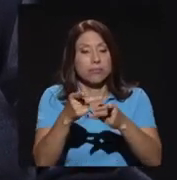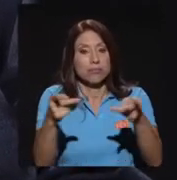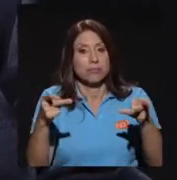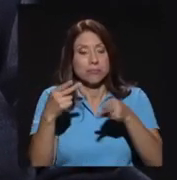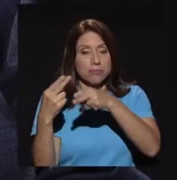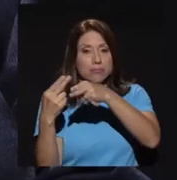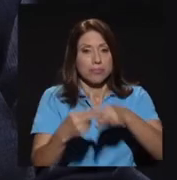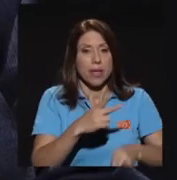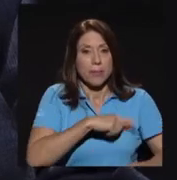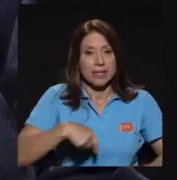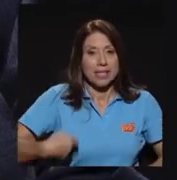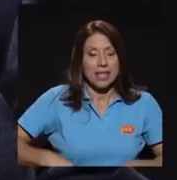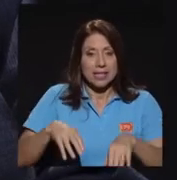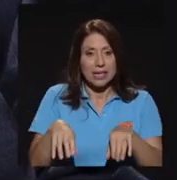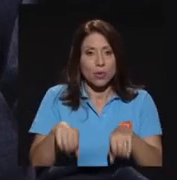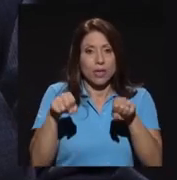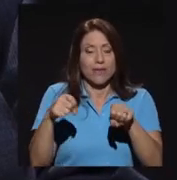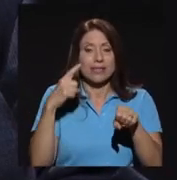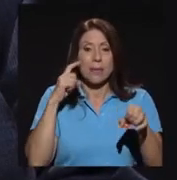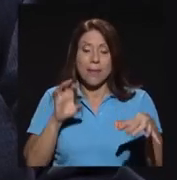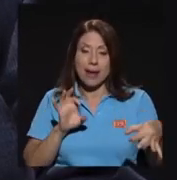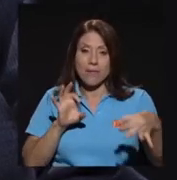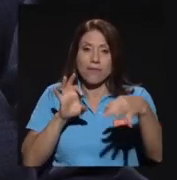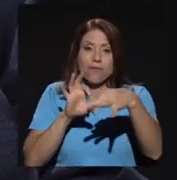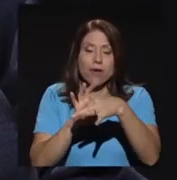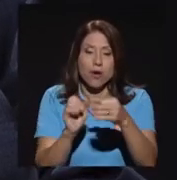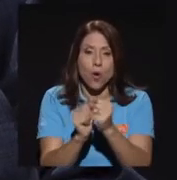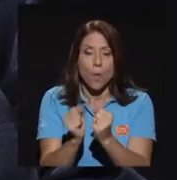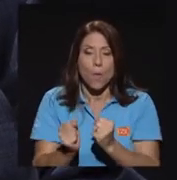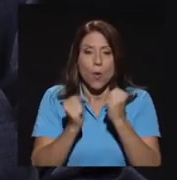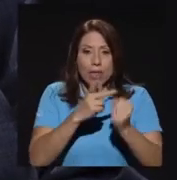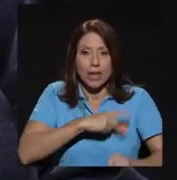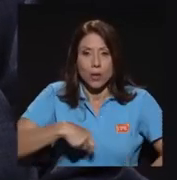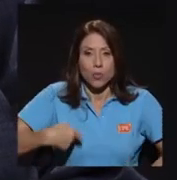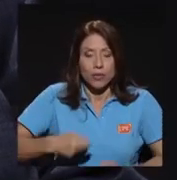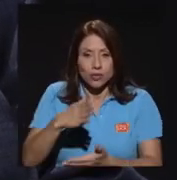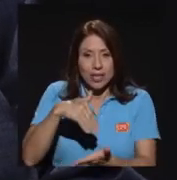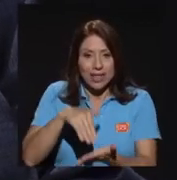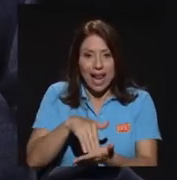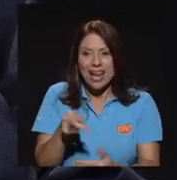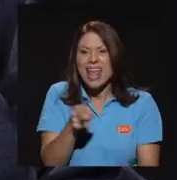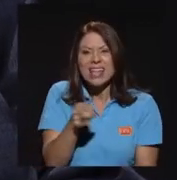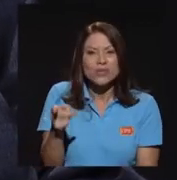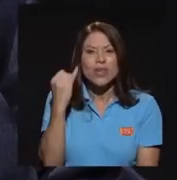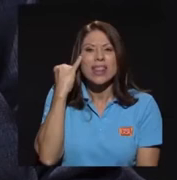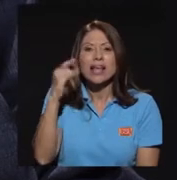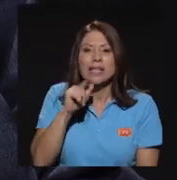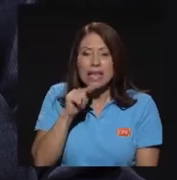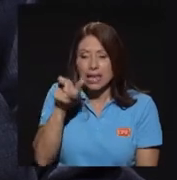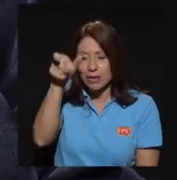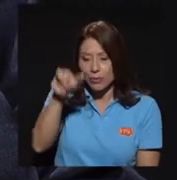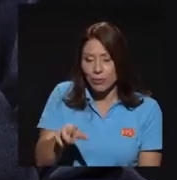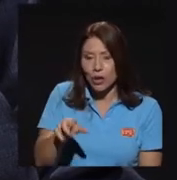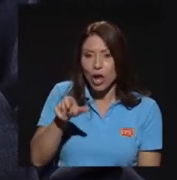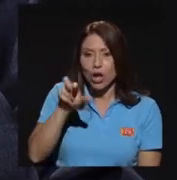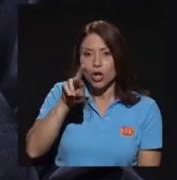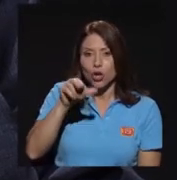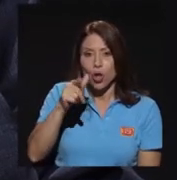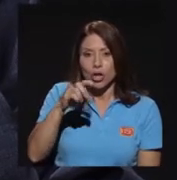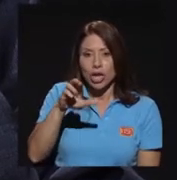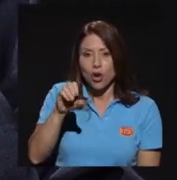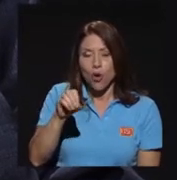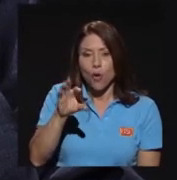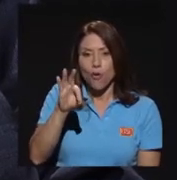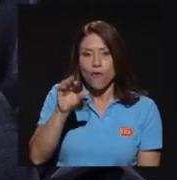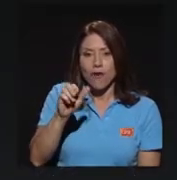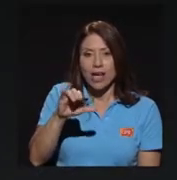tener una relación más grande con el poder ejecutivo central éste fue fueron ideas de rodrigo facio de manera que que